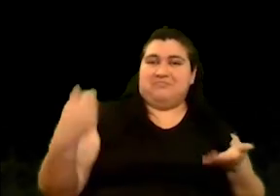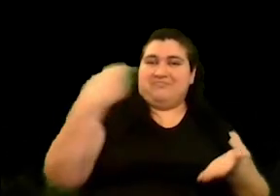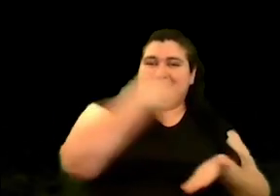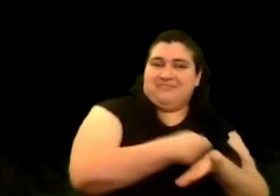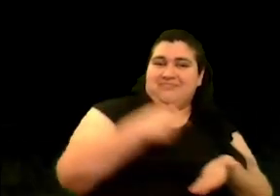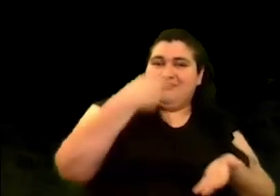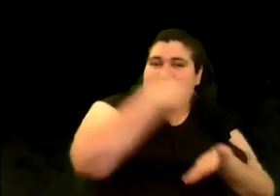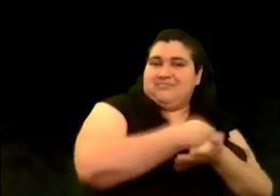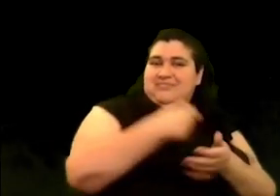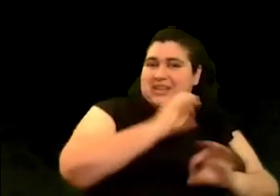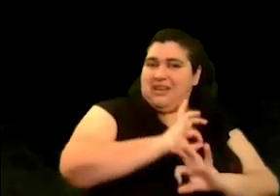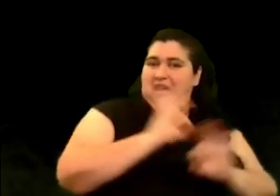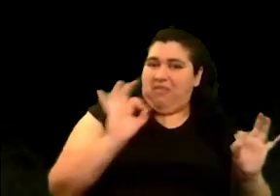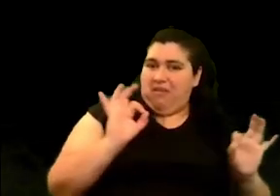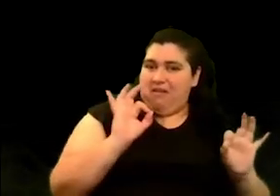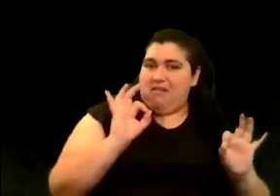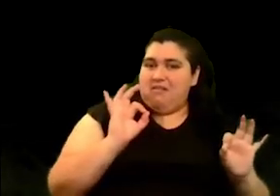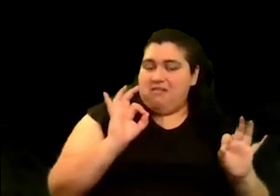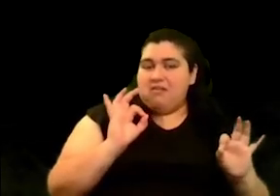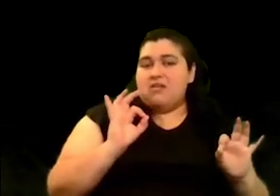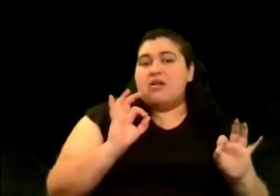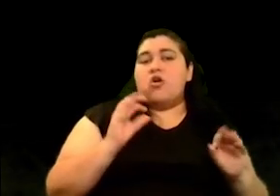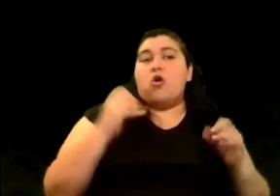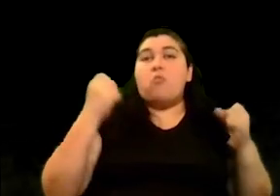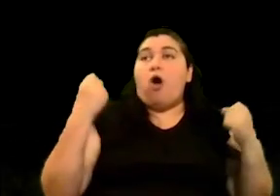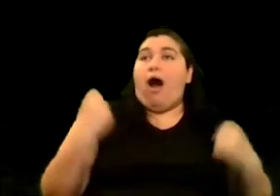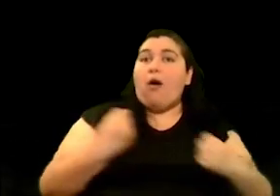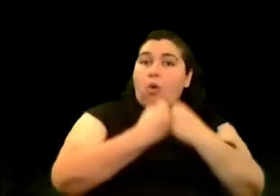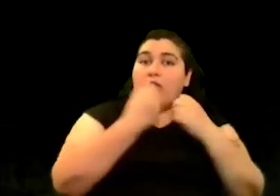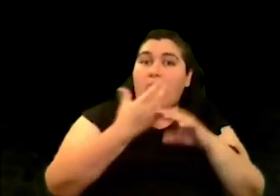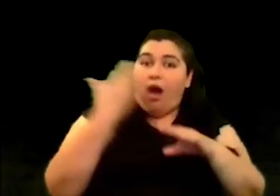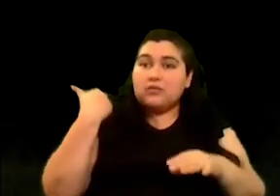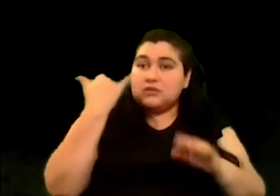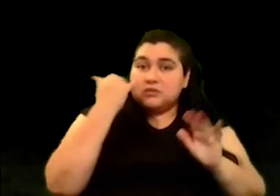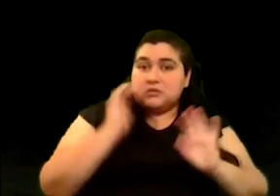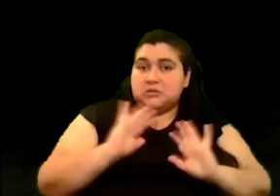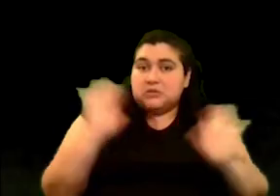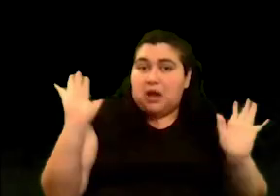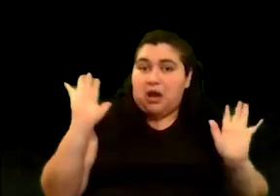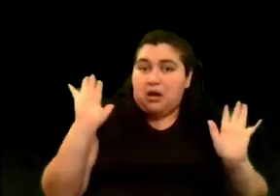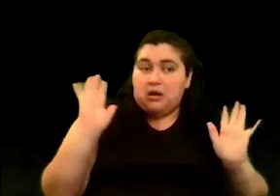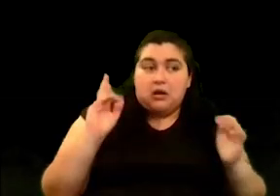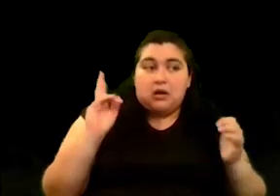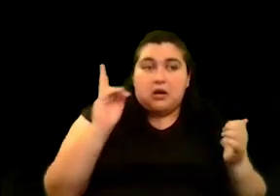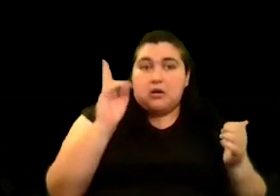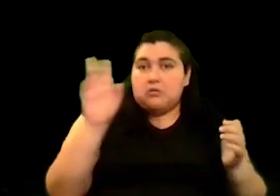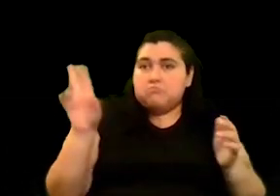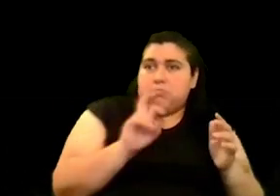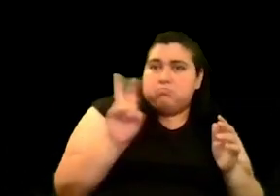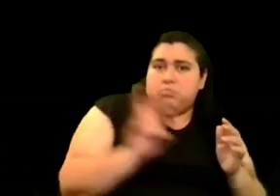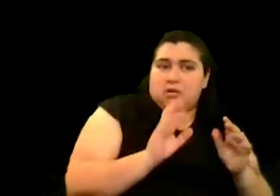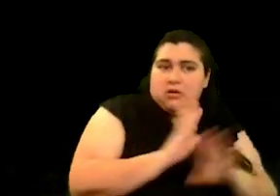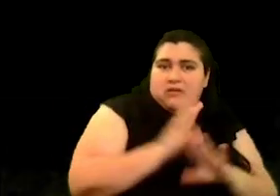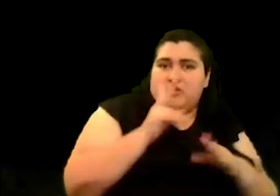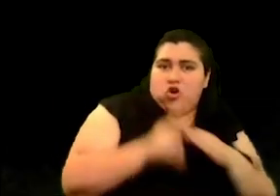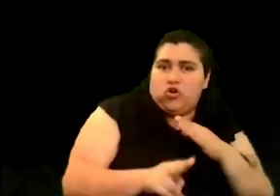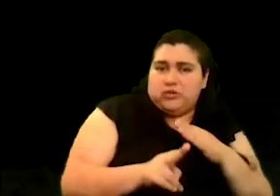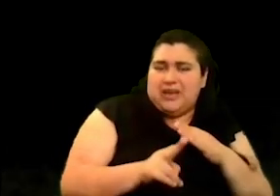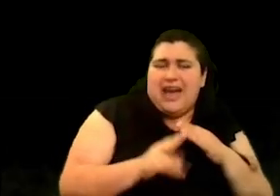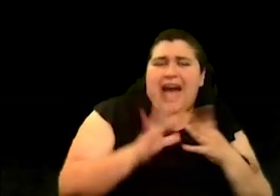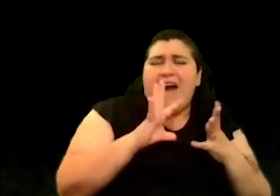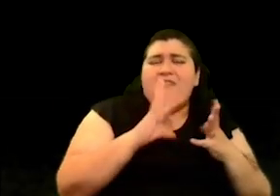digamos, acepta la resignación por tratado que tuvo y la jurisdicción A dejó de cobrar. Se puede dar miles de hipótesis con las cuales